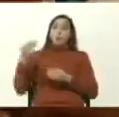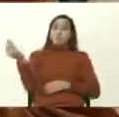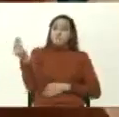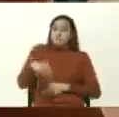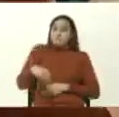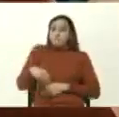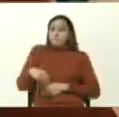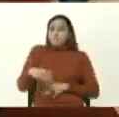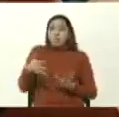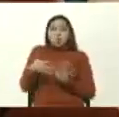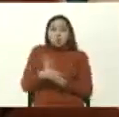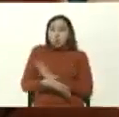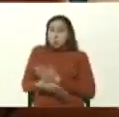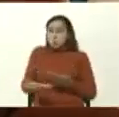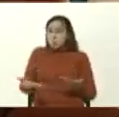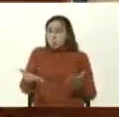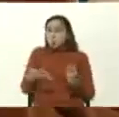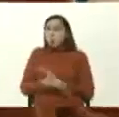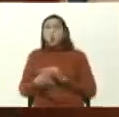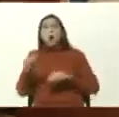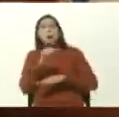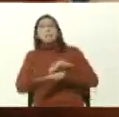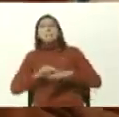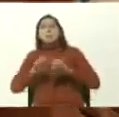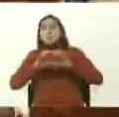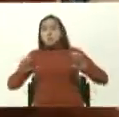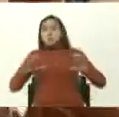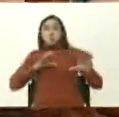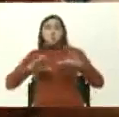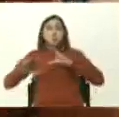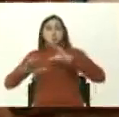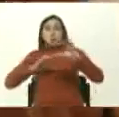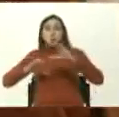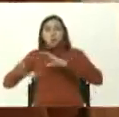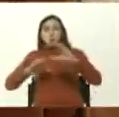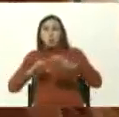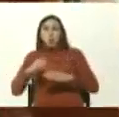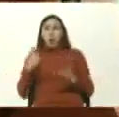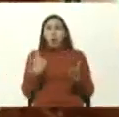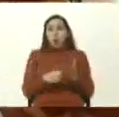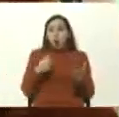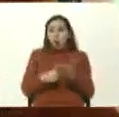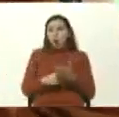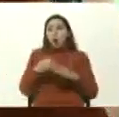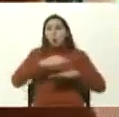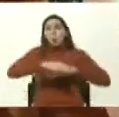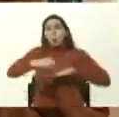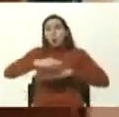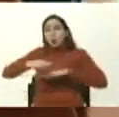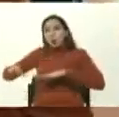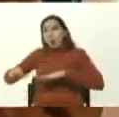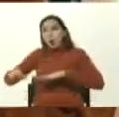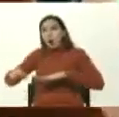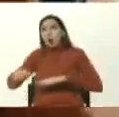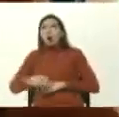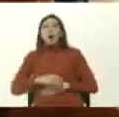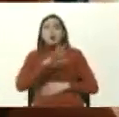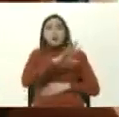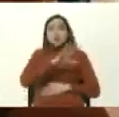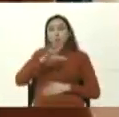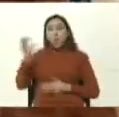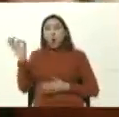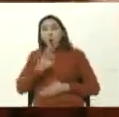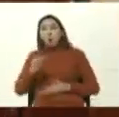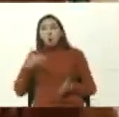hemos hablado infinidad de veces con el Ministerio de Educación. Igualmente los impuestos municipales, que se han dado la tarea de cobrar hasta 5% de